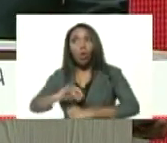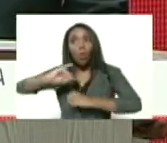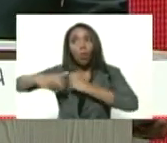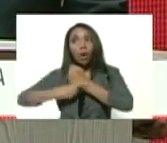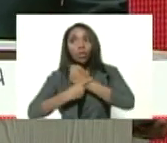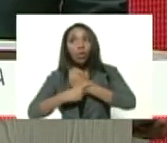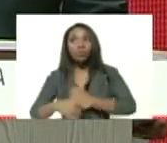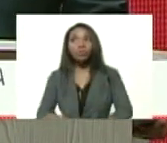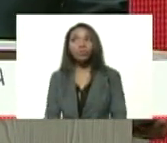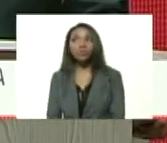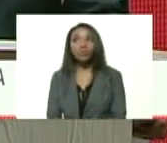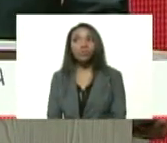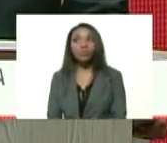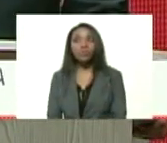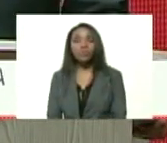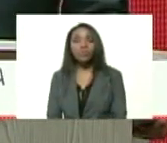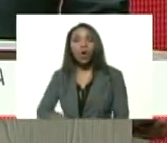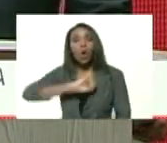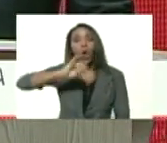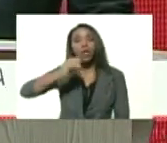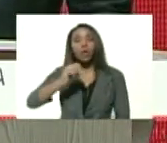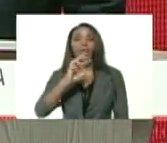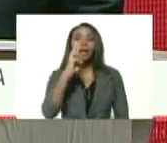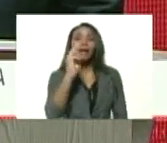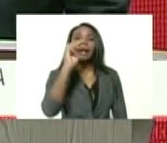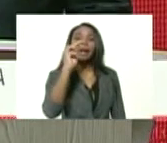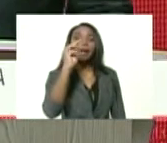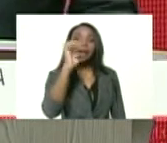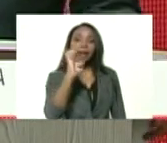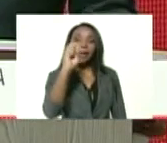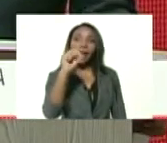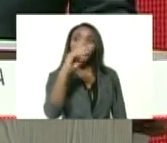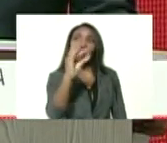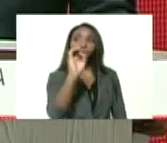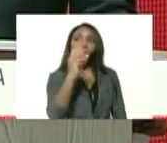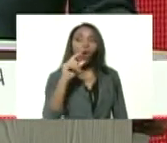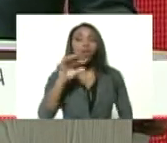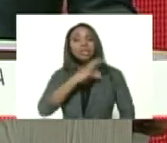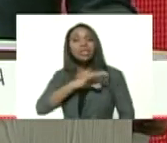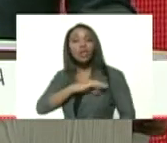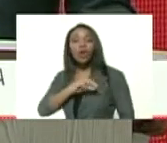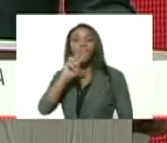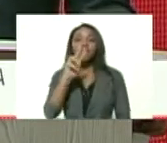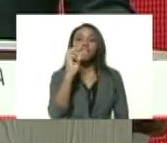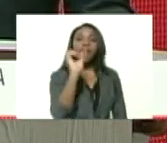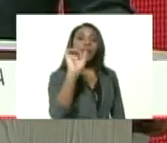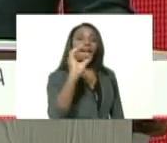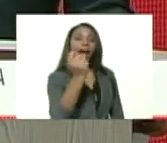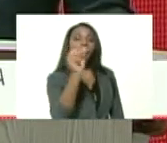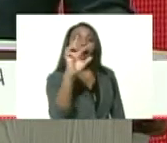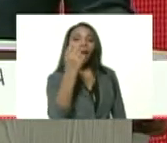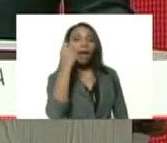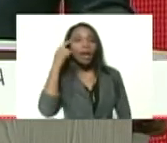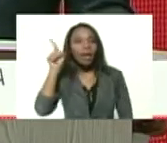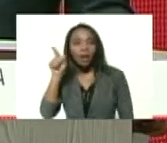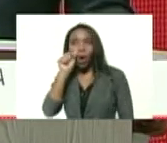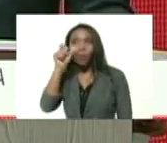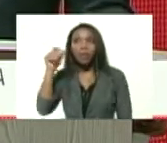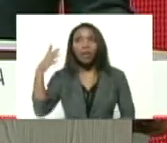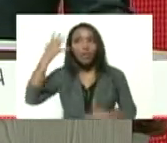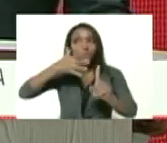Guaidó, JJ Rendón, un señor Vergara y los asesores norteamericanos.